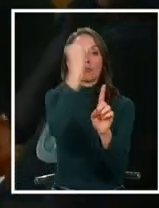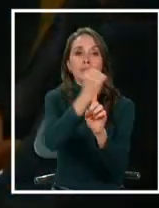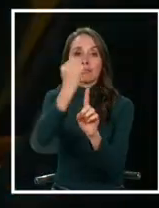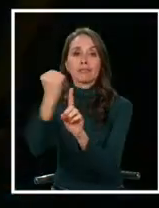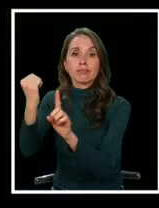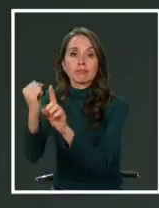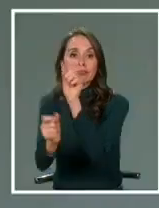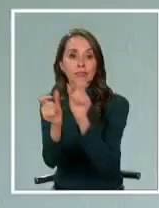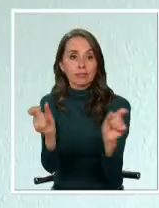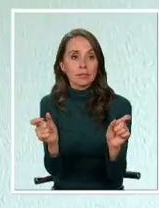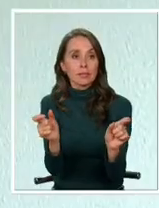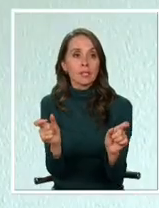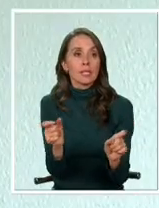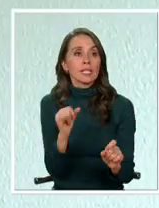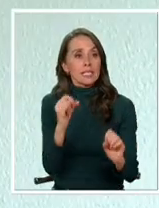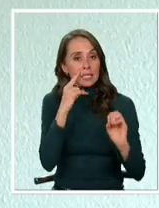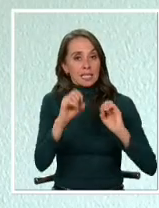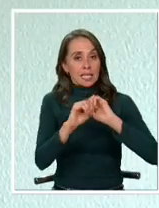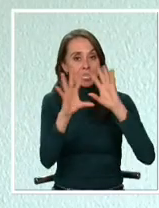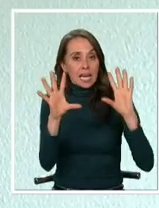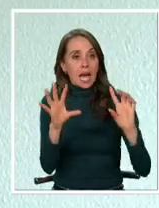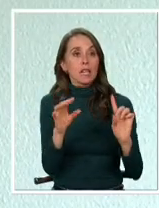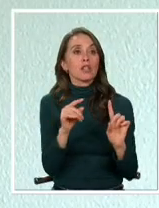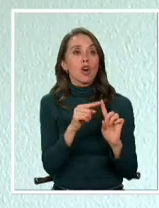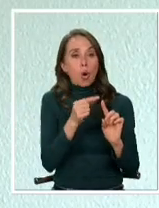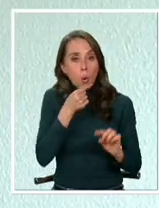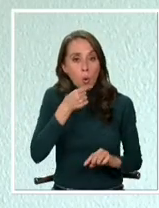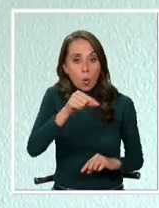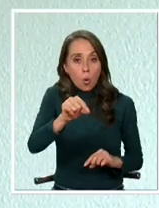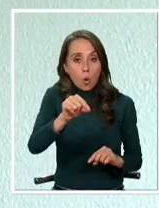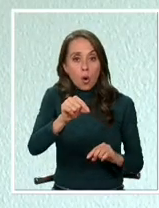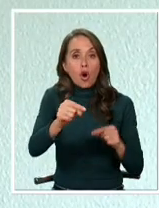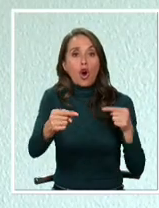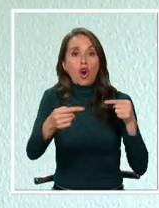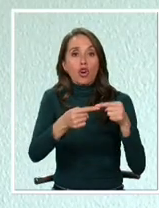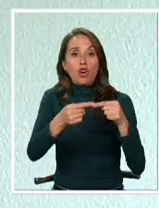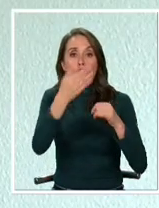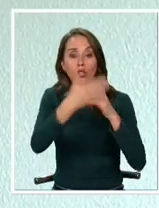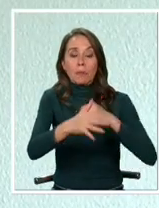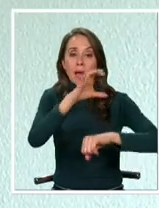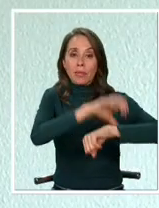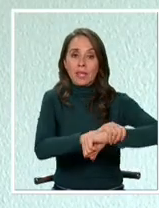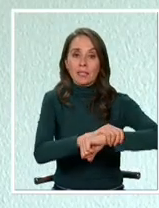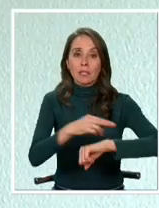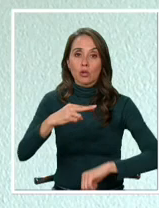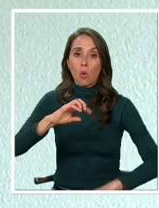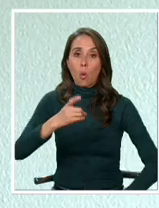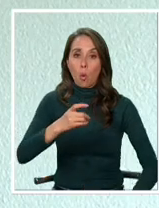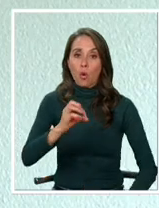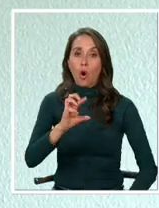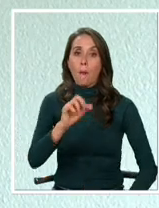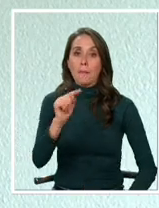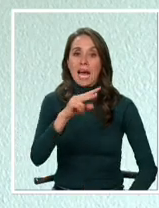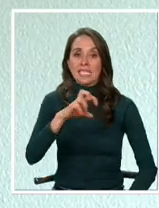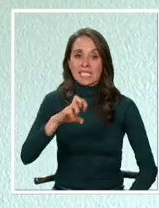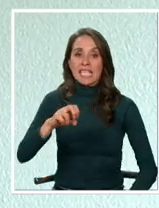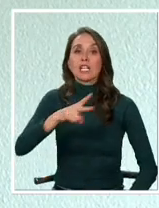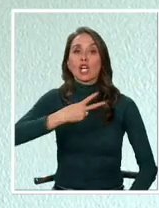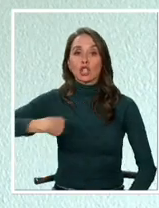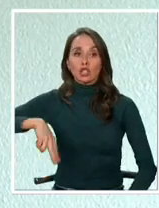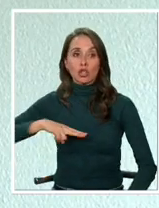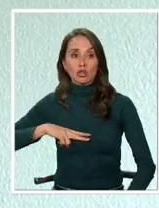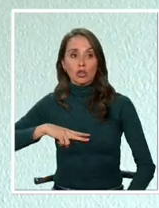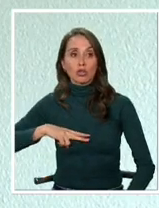delitos Lo que sí es muy claro que era en el corto plazo de la detención de Hugo penes cierto nosotros ya